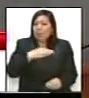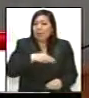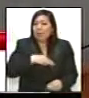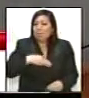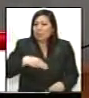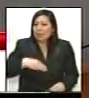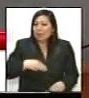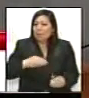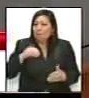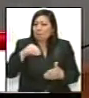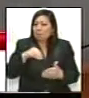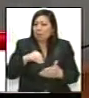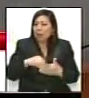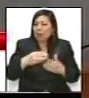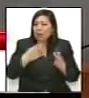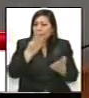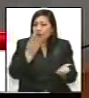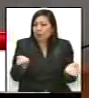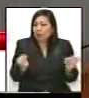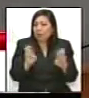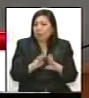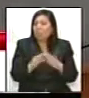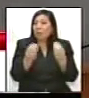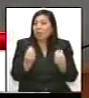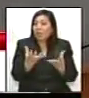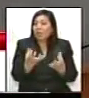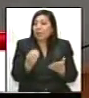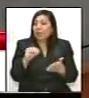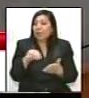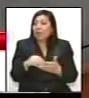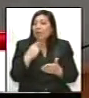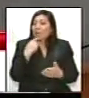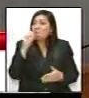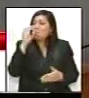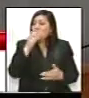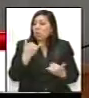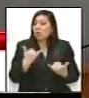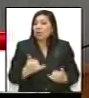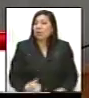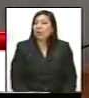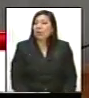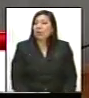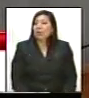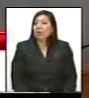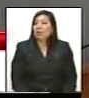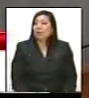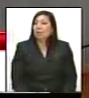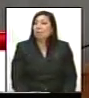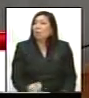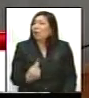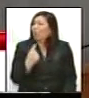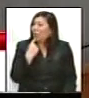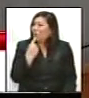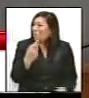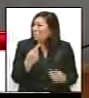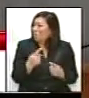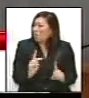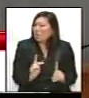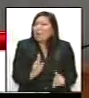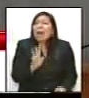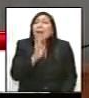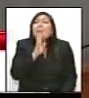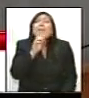presidente que ponga los tanques y que cierren el congreso porque son lo que están pretendiendo buscar señora presidenta porque no se les puede permitir que